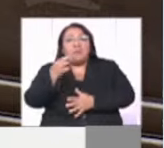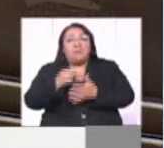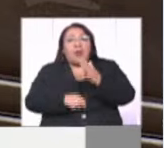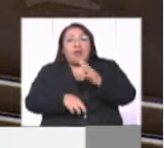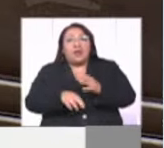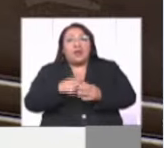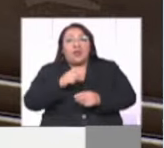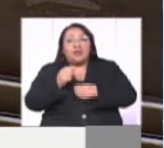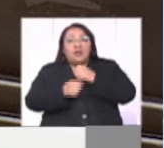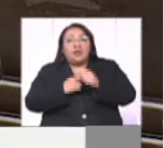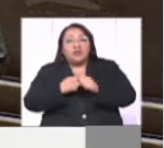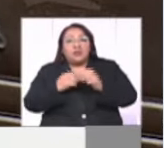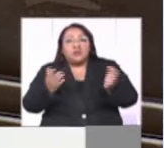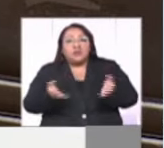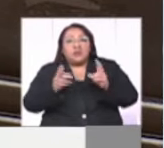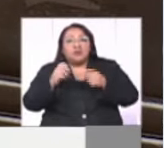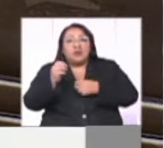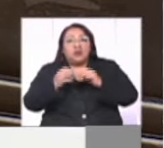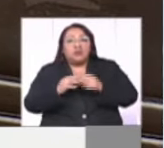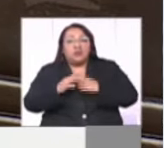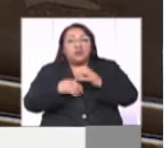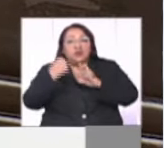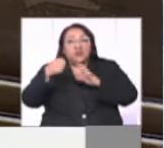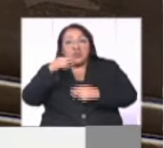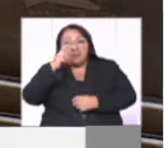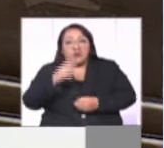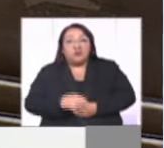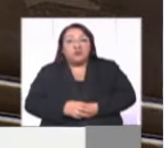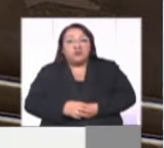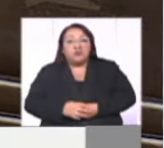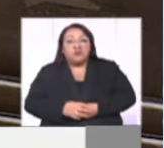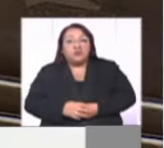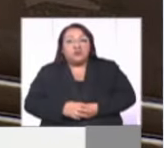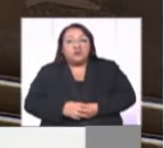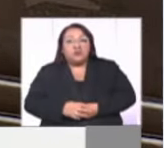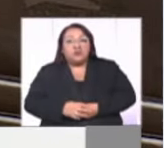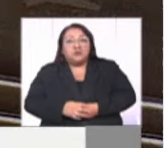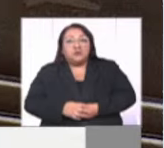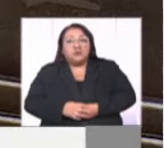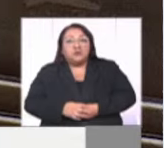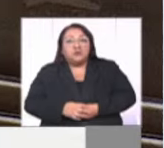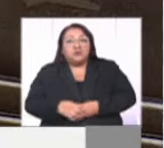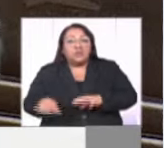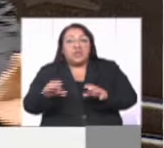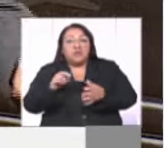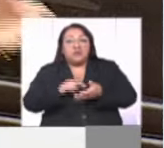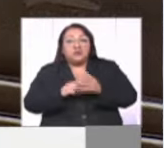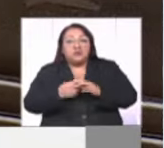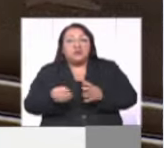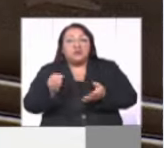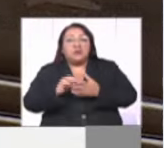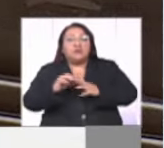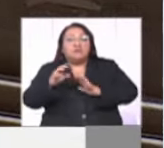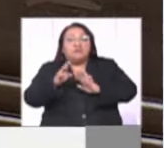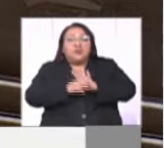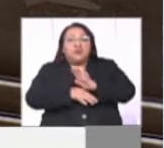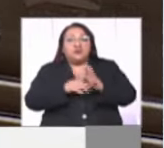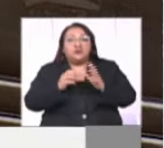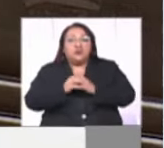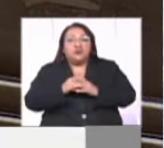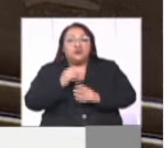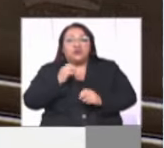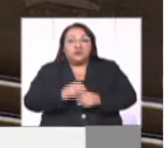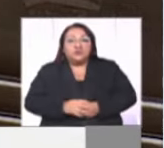de incentivos económicos para el cine peruano? Lo que ha hecho es, más bien, reducir todo en una